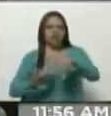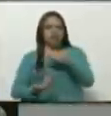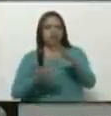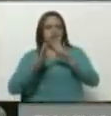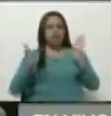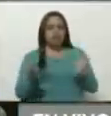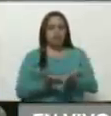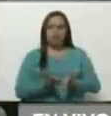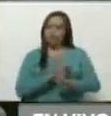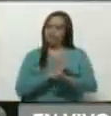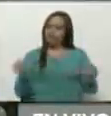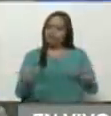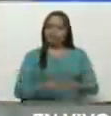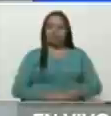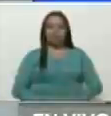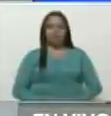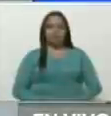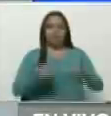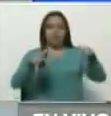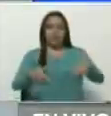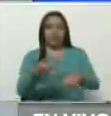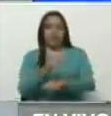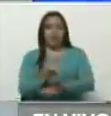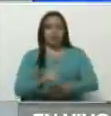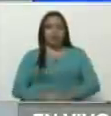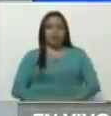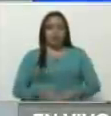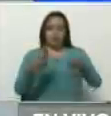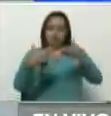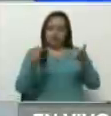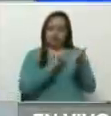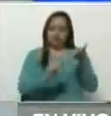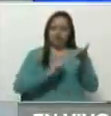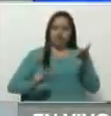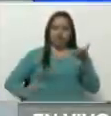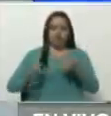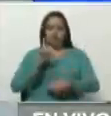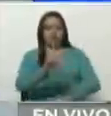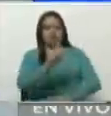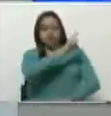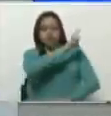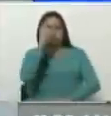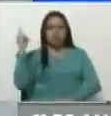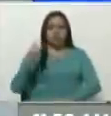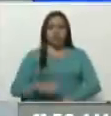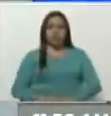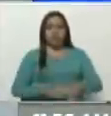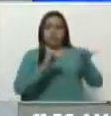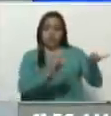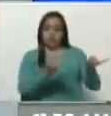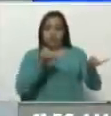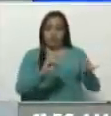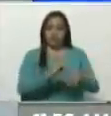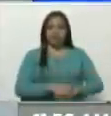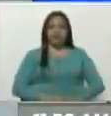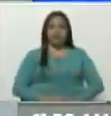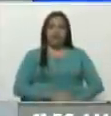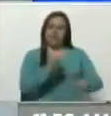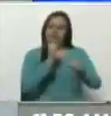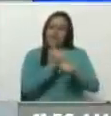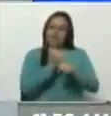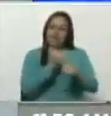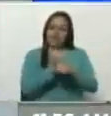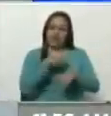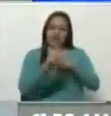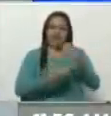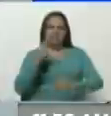mundo. Pues aquí están en el estatuto del PSUV y entonces están además las obras de Simón